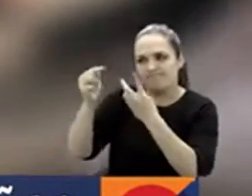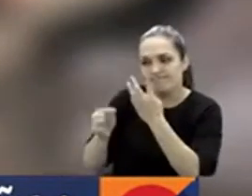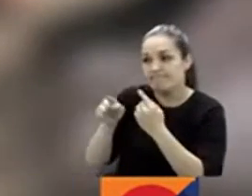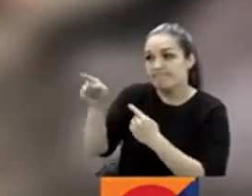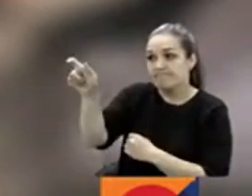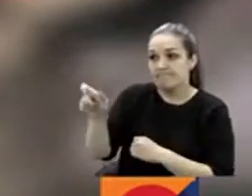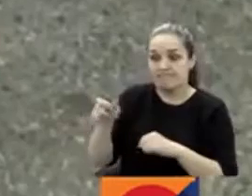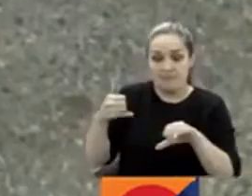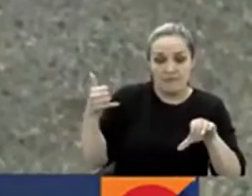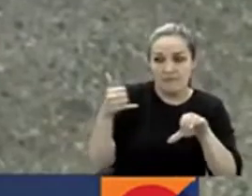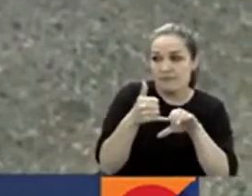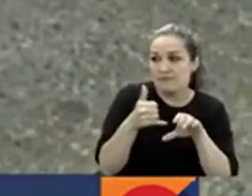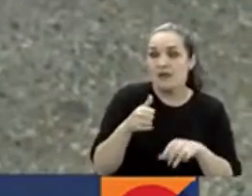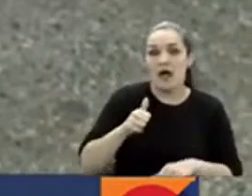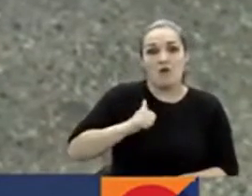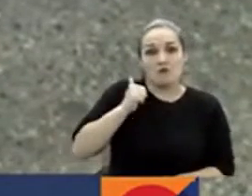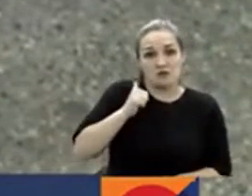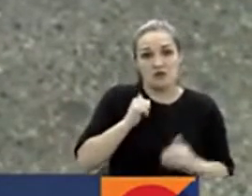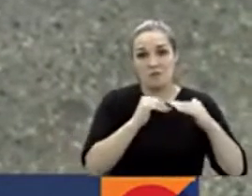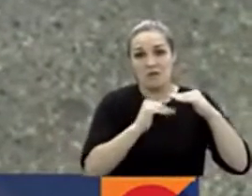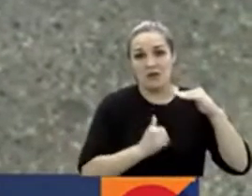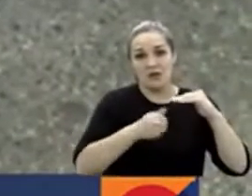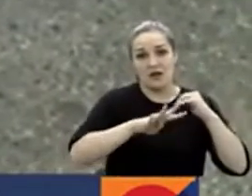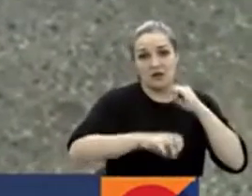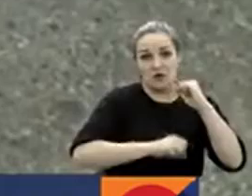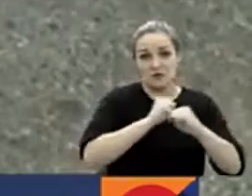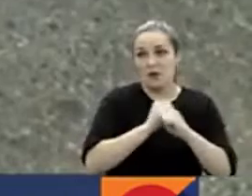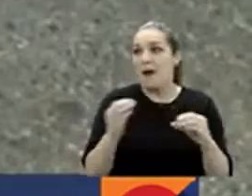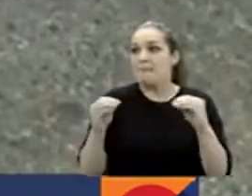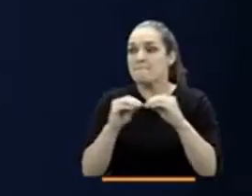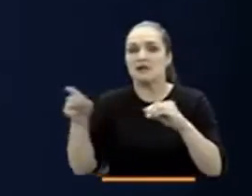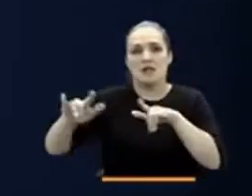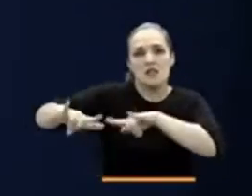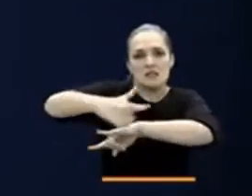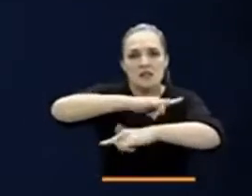carnal abusivo con menor de 14 años agravado y proxenetismo.